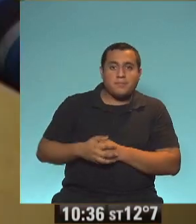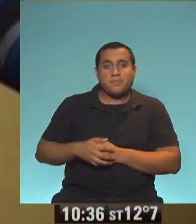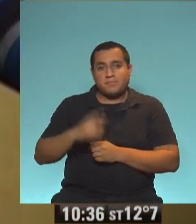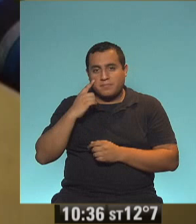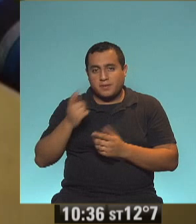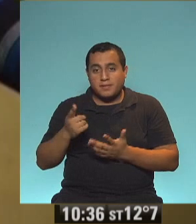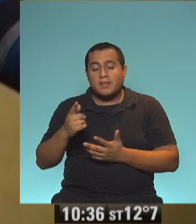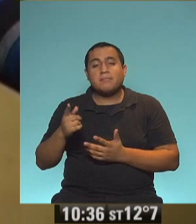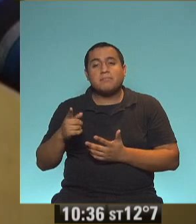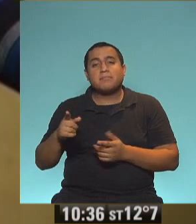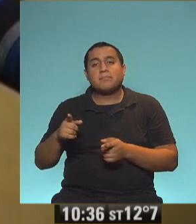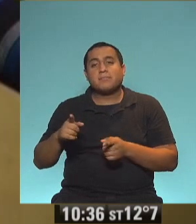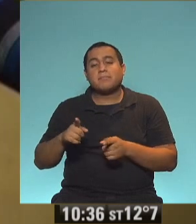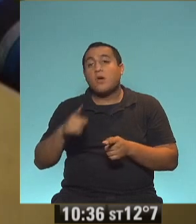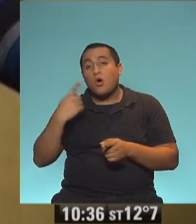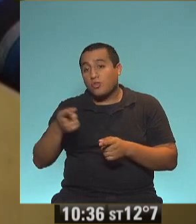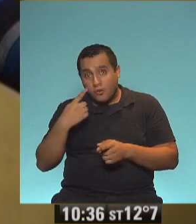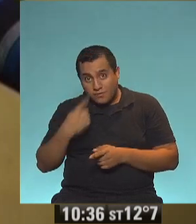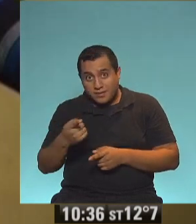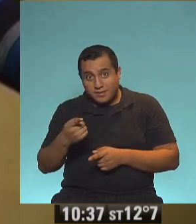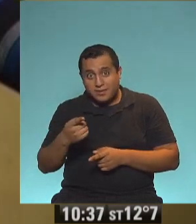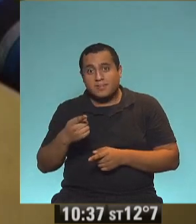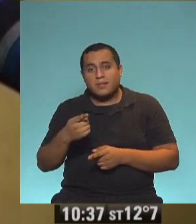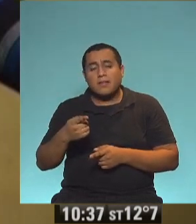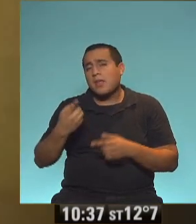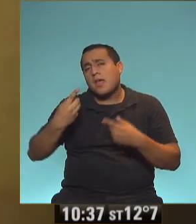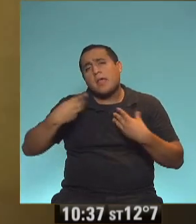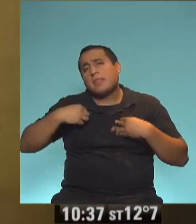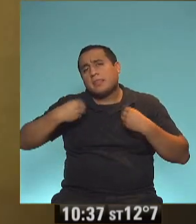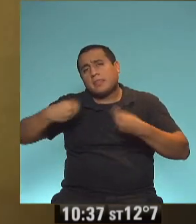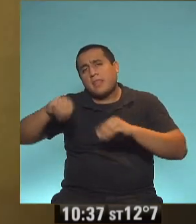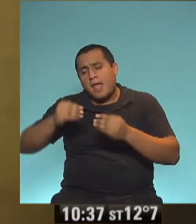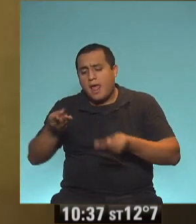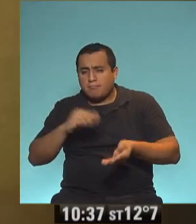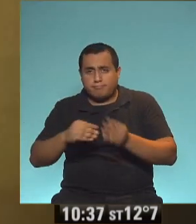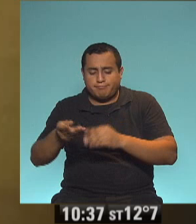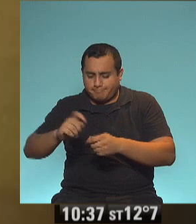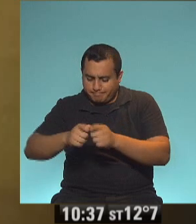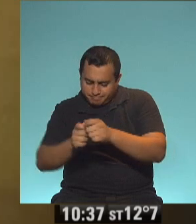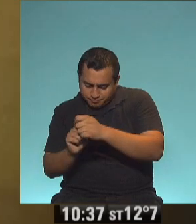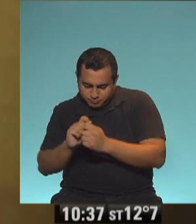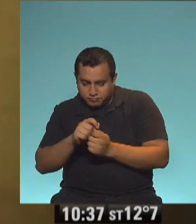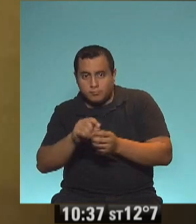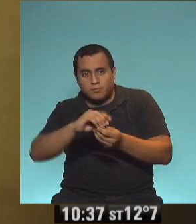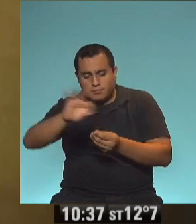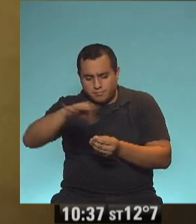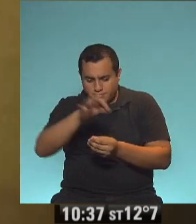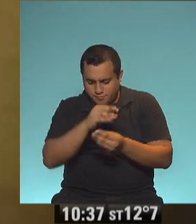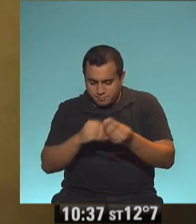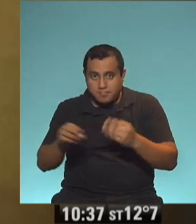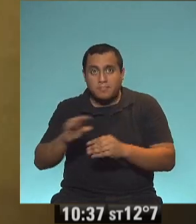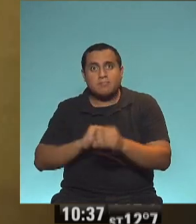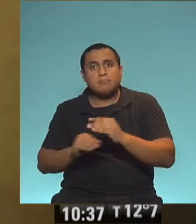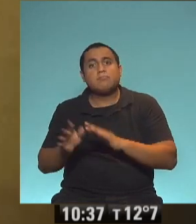que él. Con desechos de ropitas y trapitos y desechos de cositas, telitas